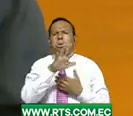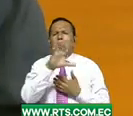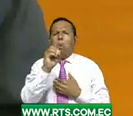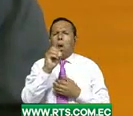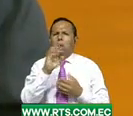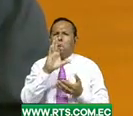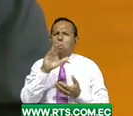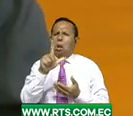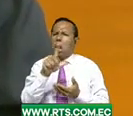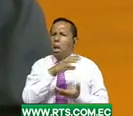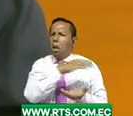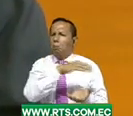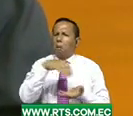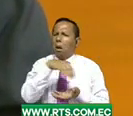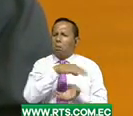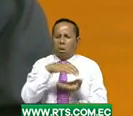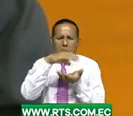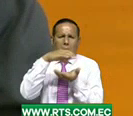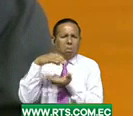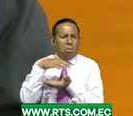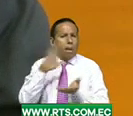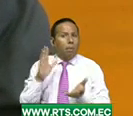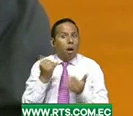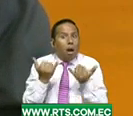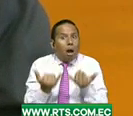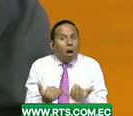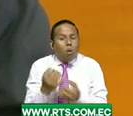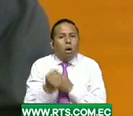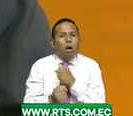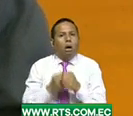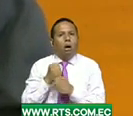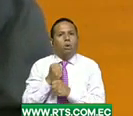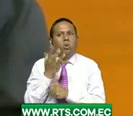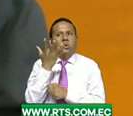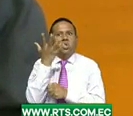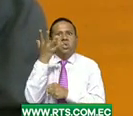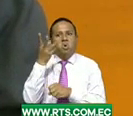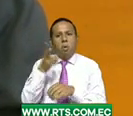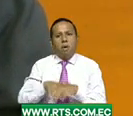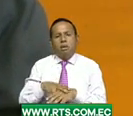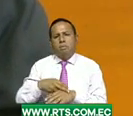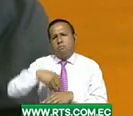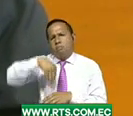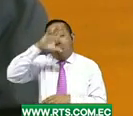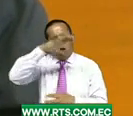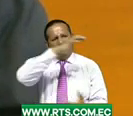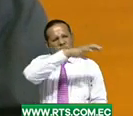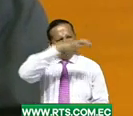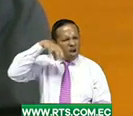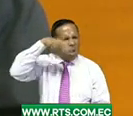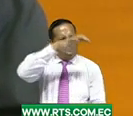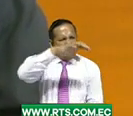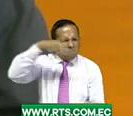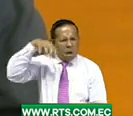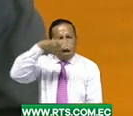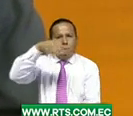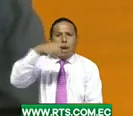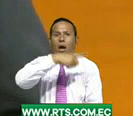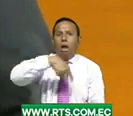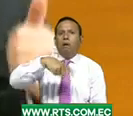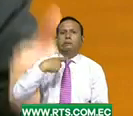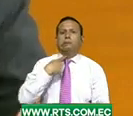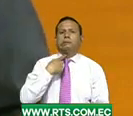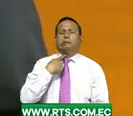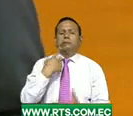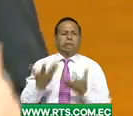en el último año Ecuador agarró casi 5 veces más. Y los carteles ahora están peleando entre ellos por control